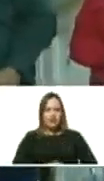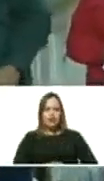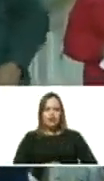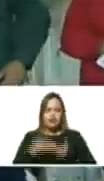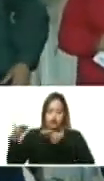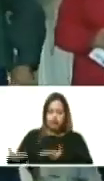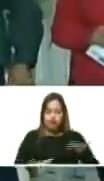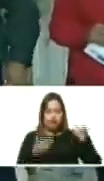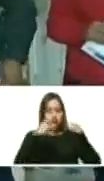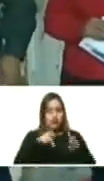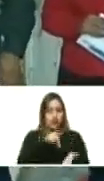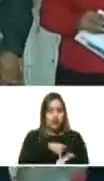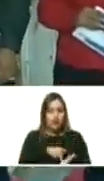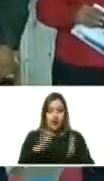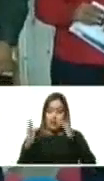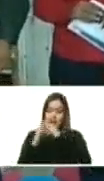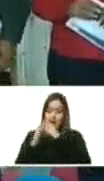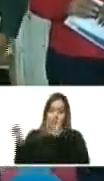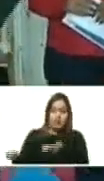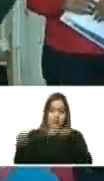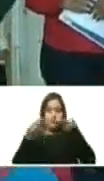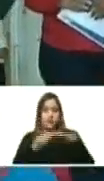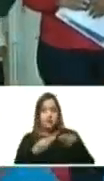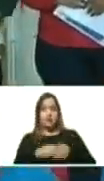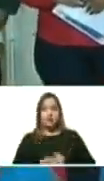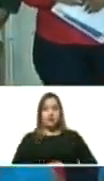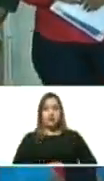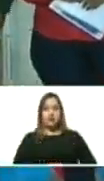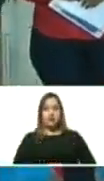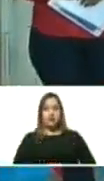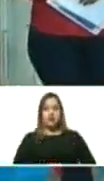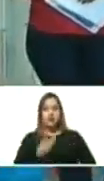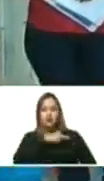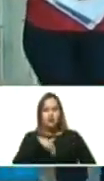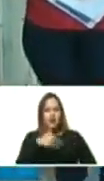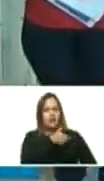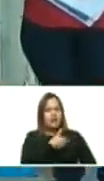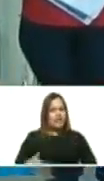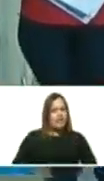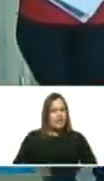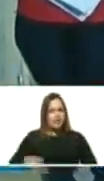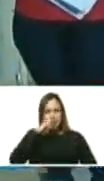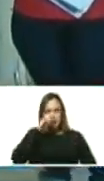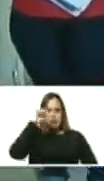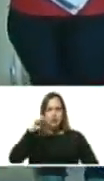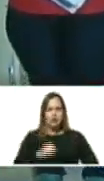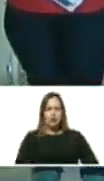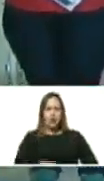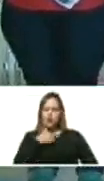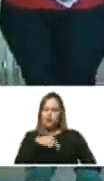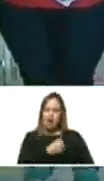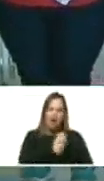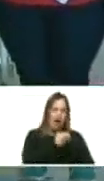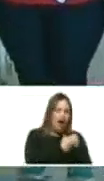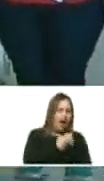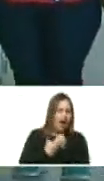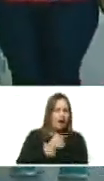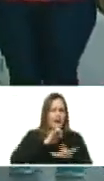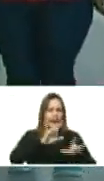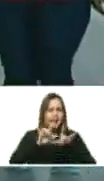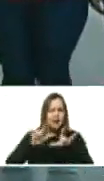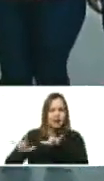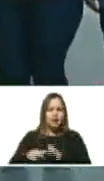siento agradecido por el hogar que nos acaba de entregar, por nuestro presidente Nicolás Maduro. Lo amamos, lo